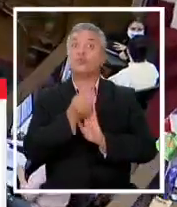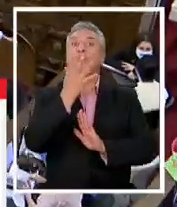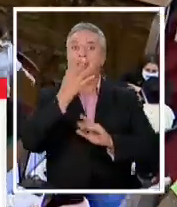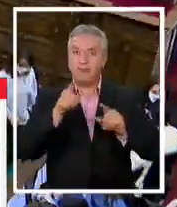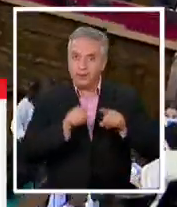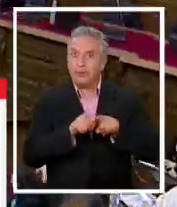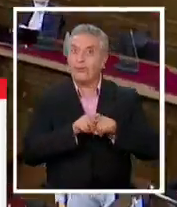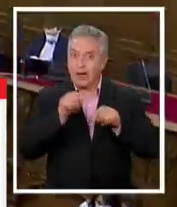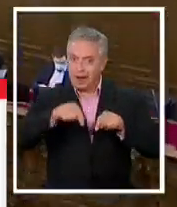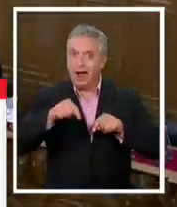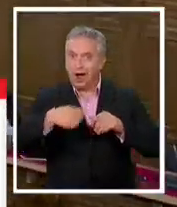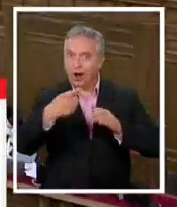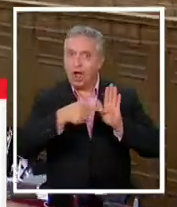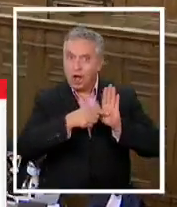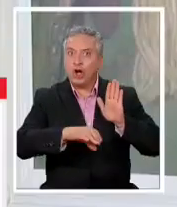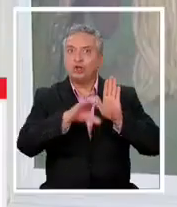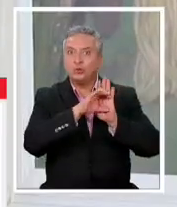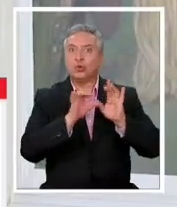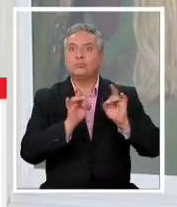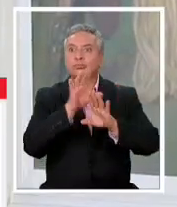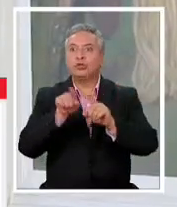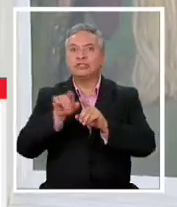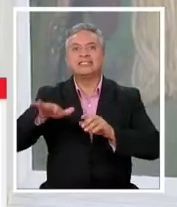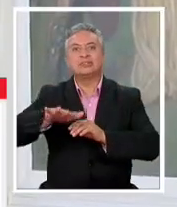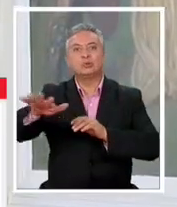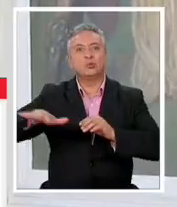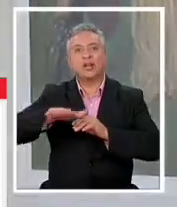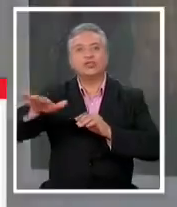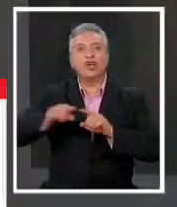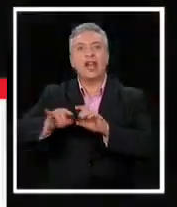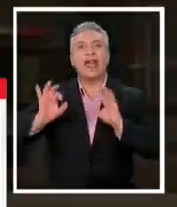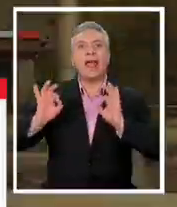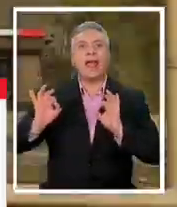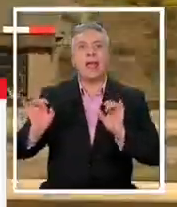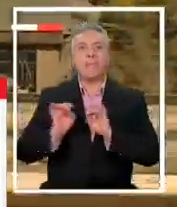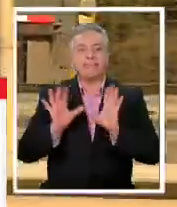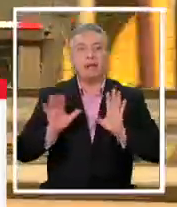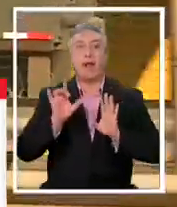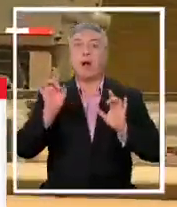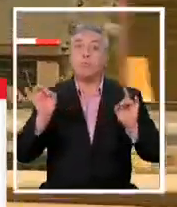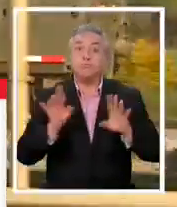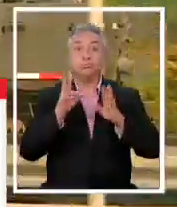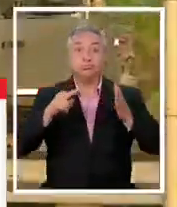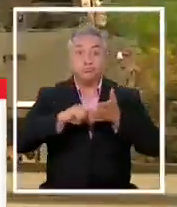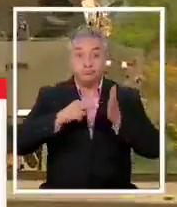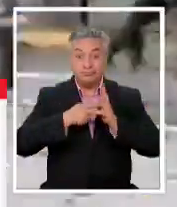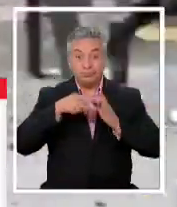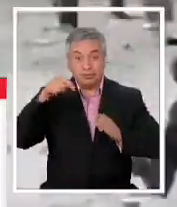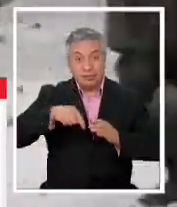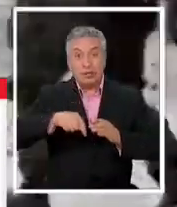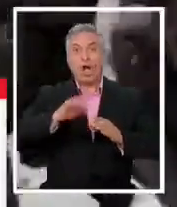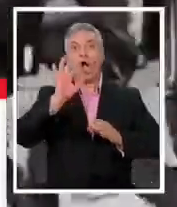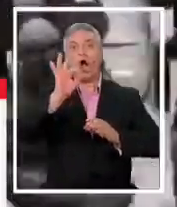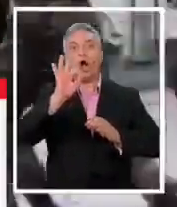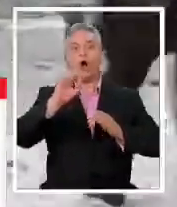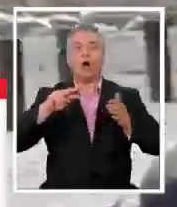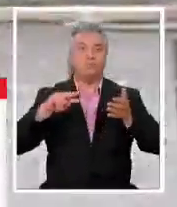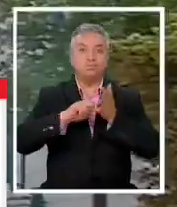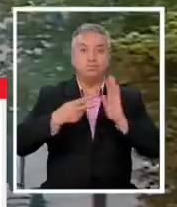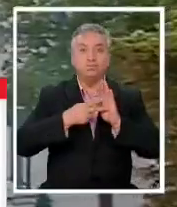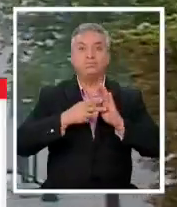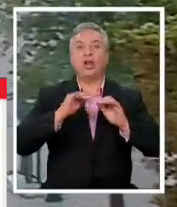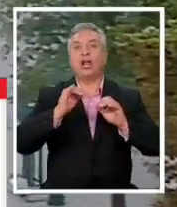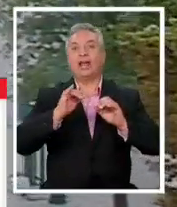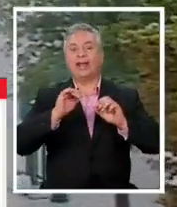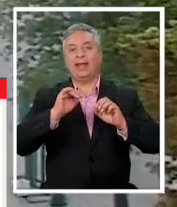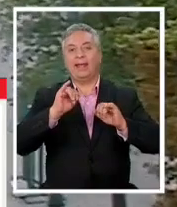excepción constitucional, uno en caso de conflicto armado internacional, otro en caso de conflicto nacional y un tercero si existiera calamidad pública.